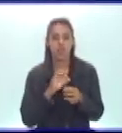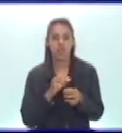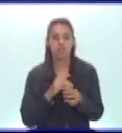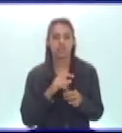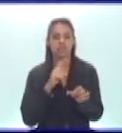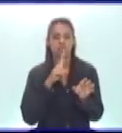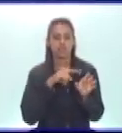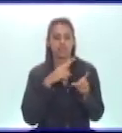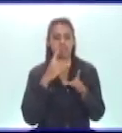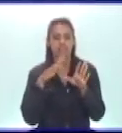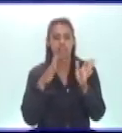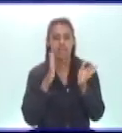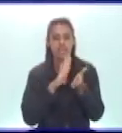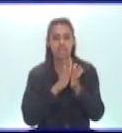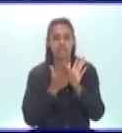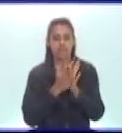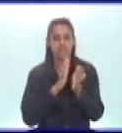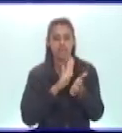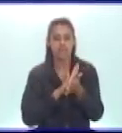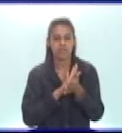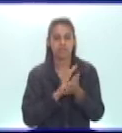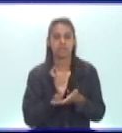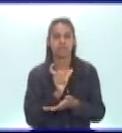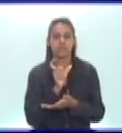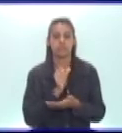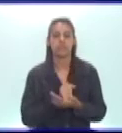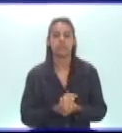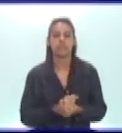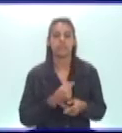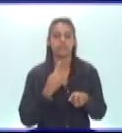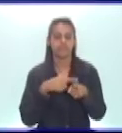en la división de palabras en sílabas, etcétera.